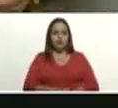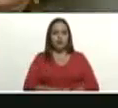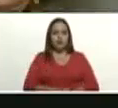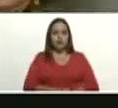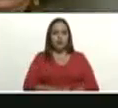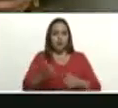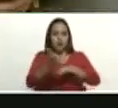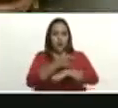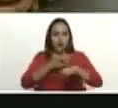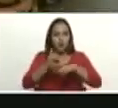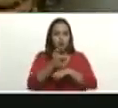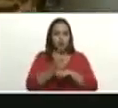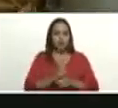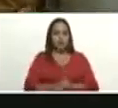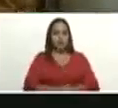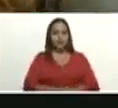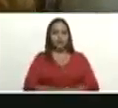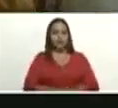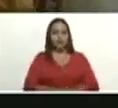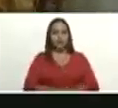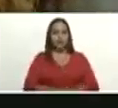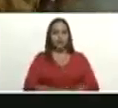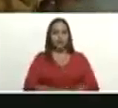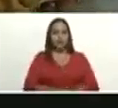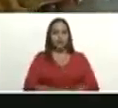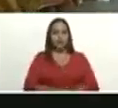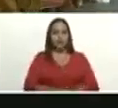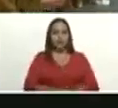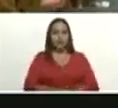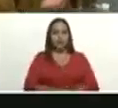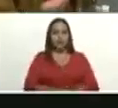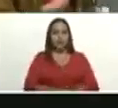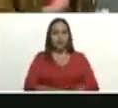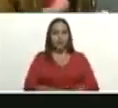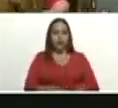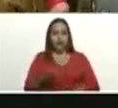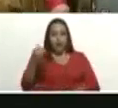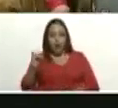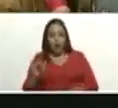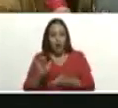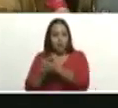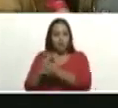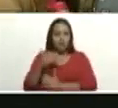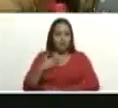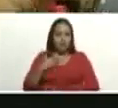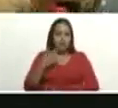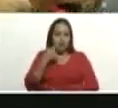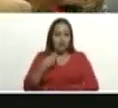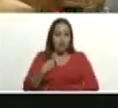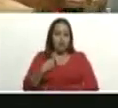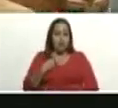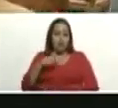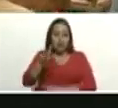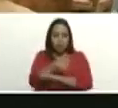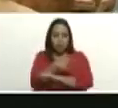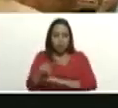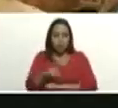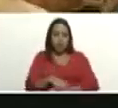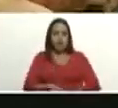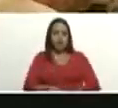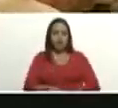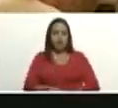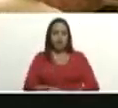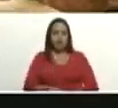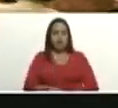porque si digo que es el poeta de la revolución, me meto en algunos problemas con un amigo mío. El poeta del Táchira